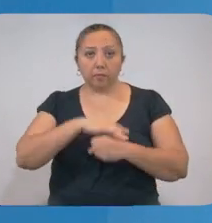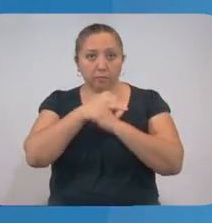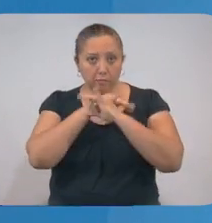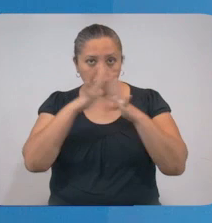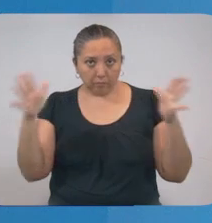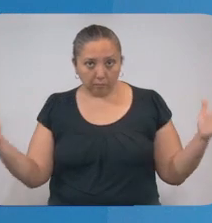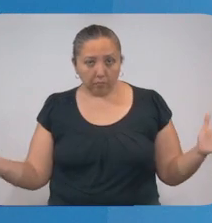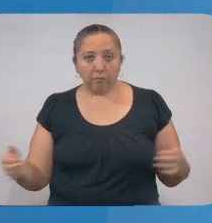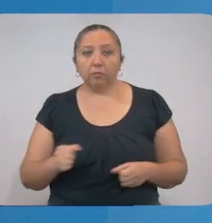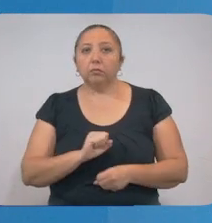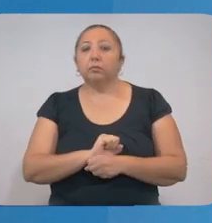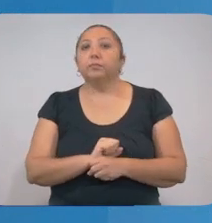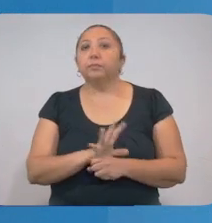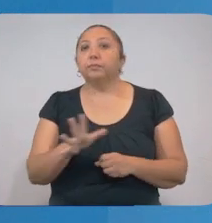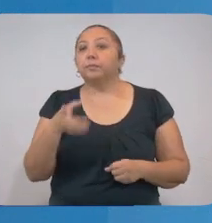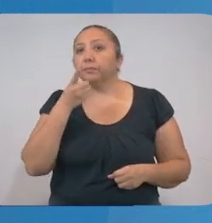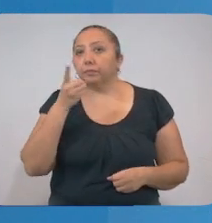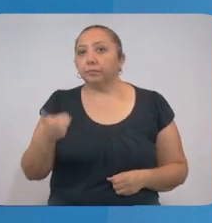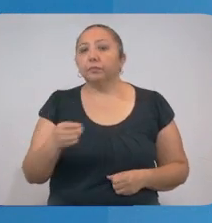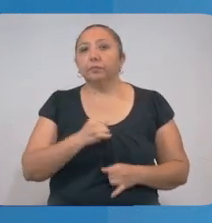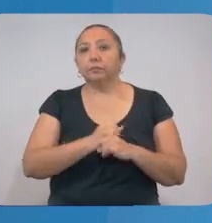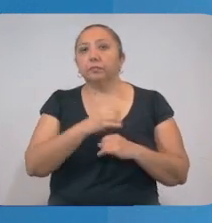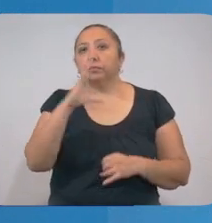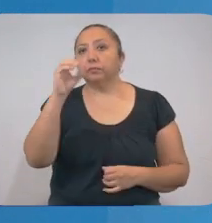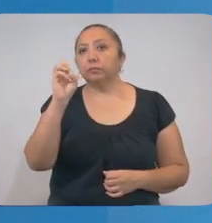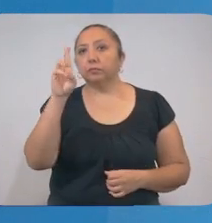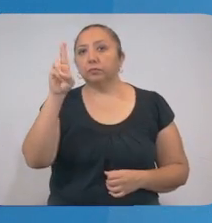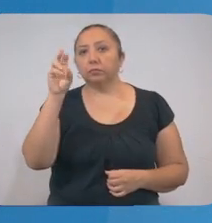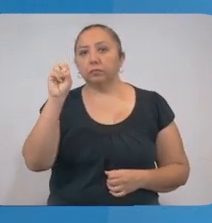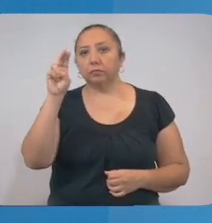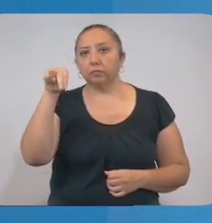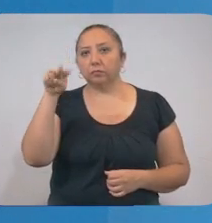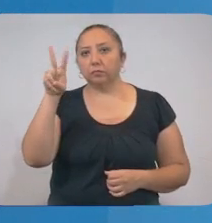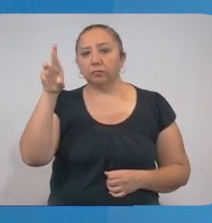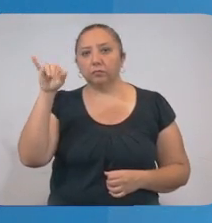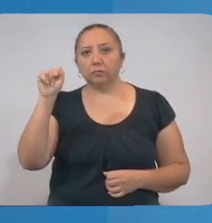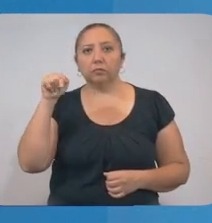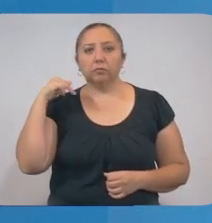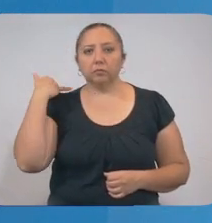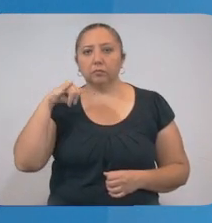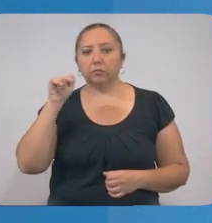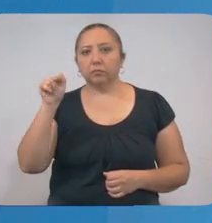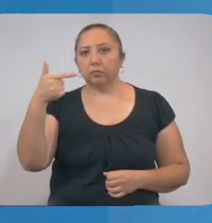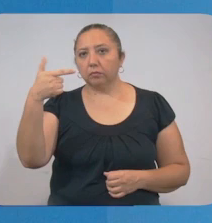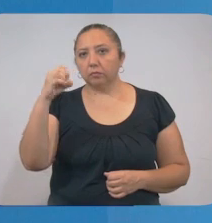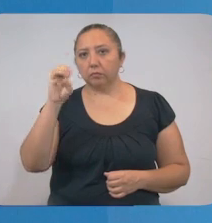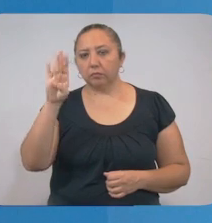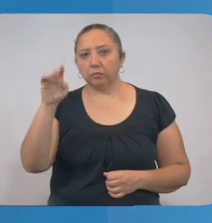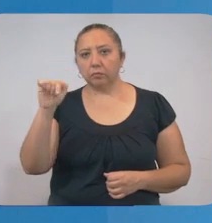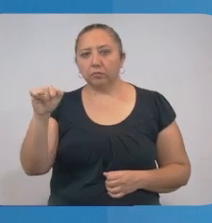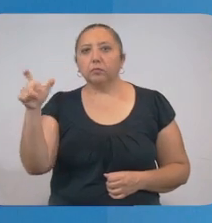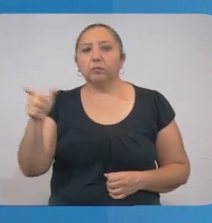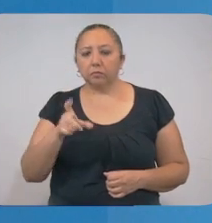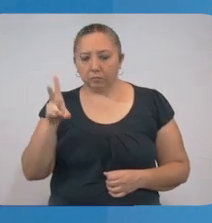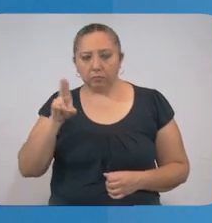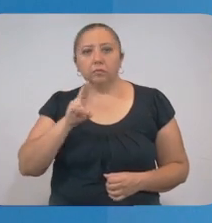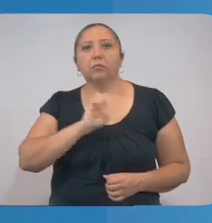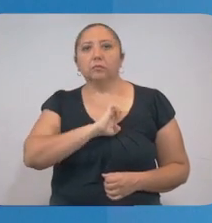WhatsApp, tu número il 9992 0084 89. Ich español,